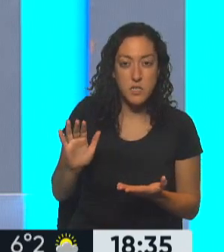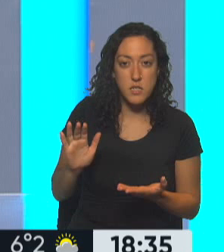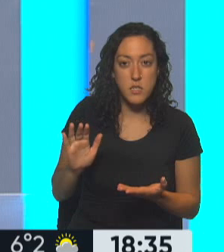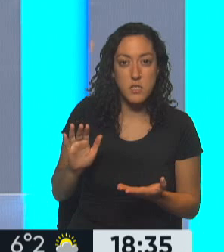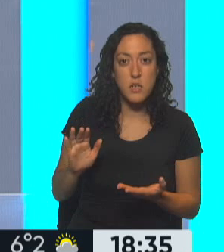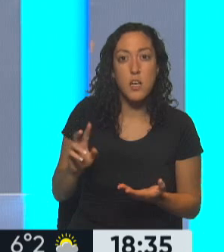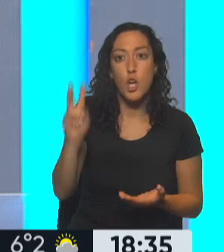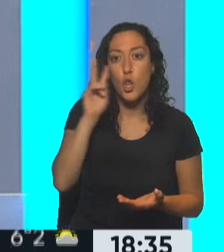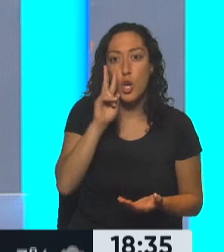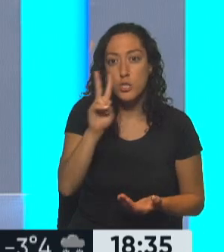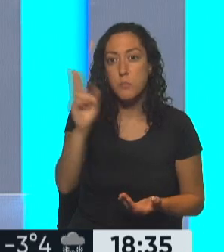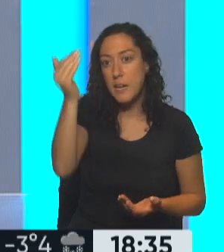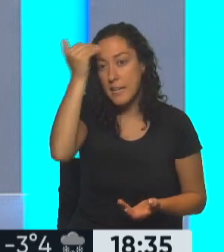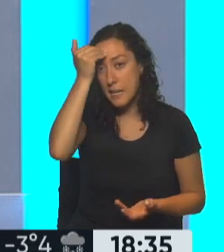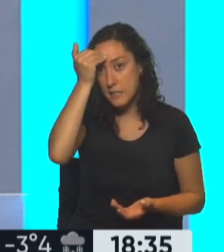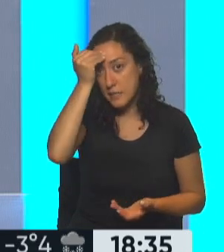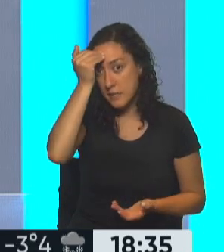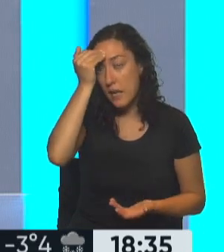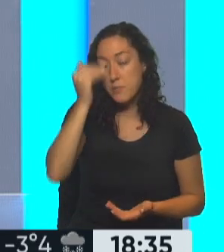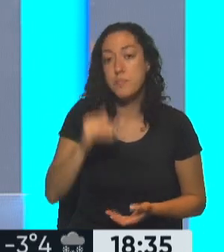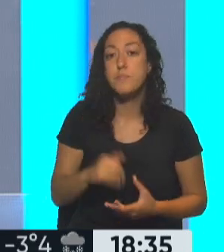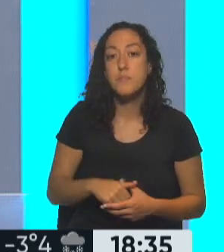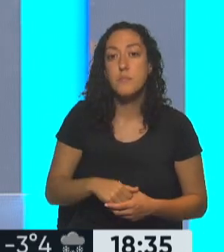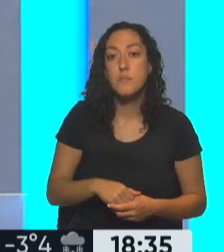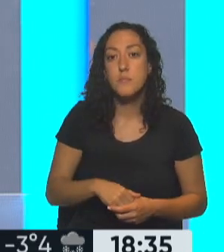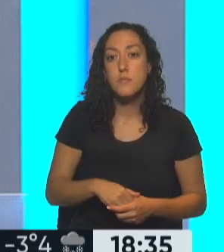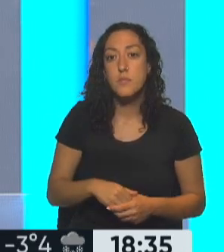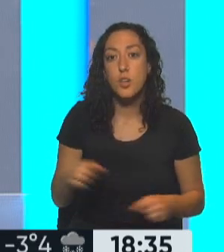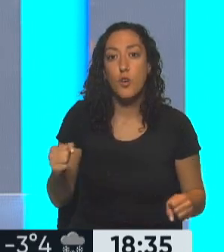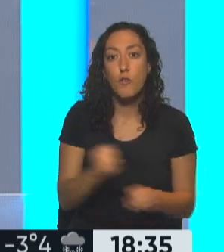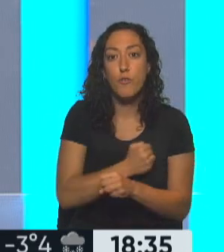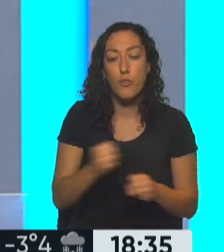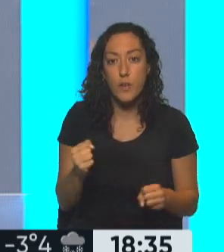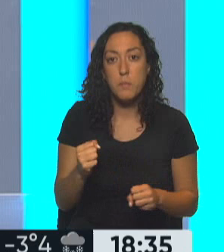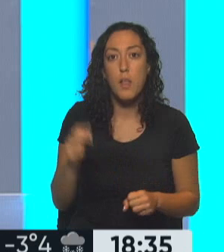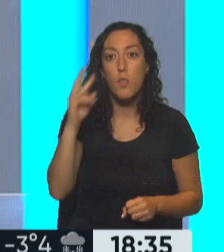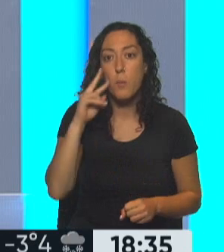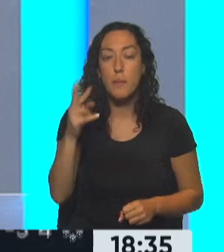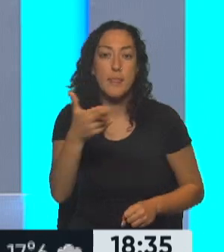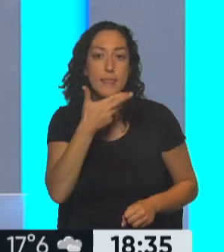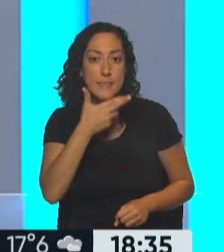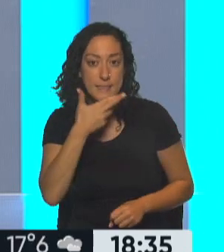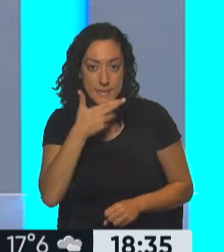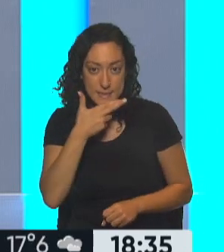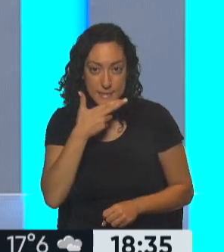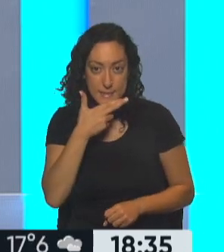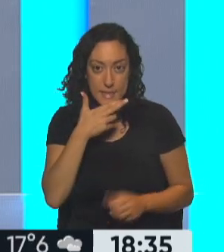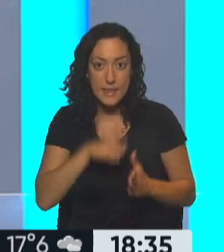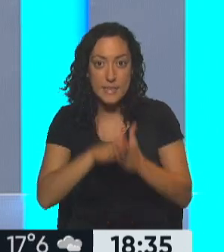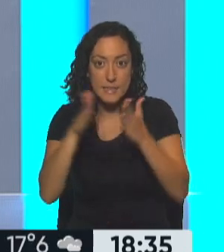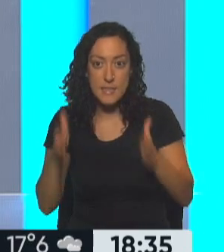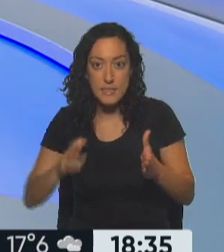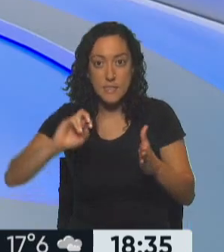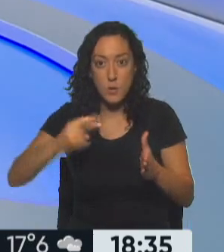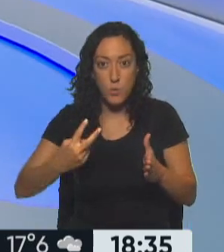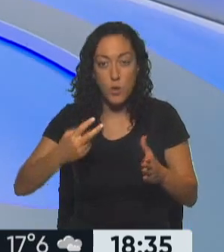condenatorio es de 2015. La confirmación es de 2017 más o menos, de segunda instancia, y